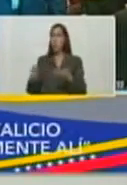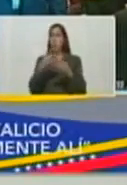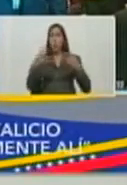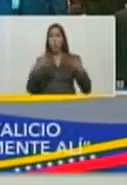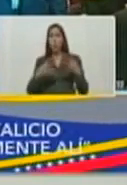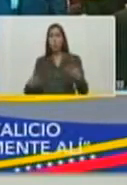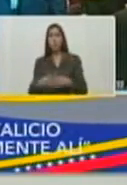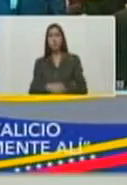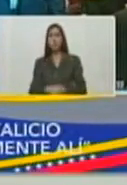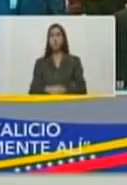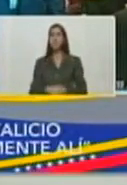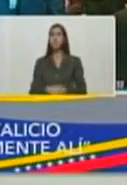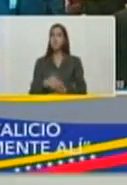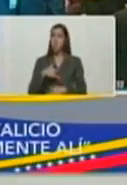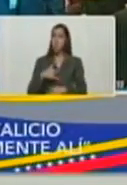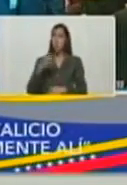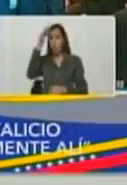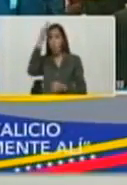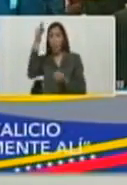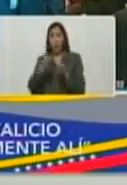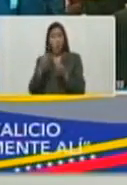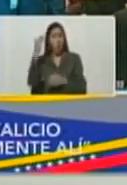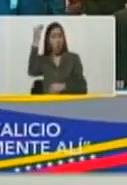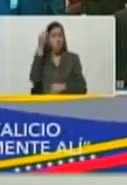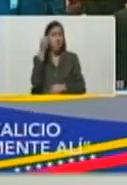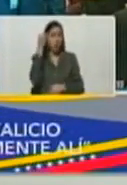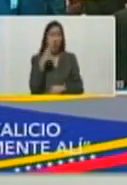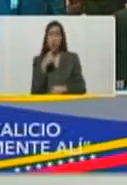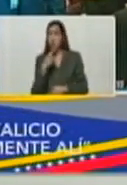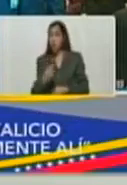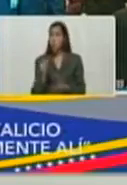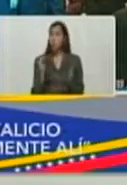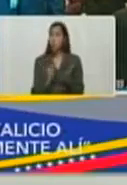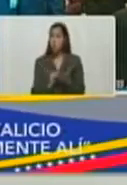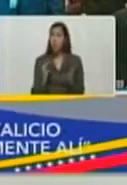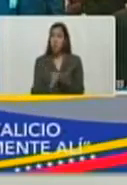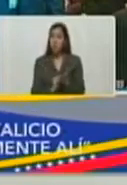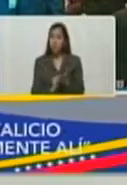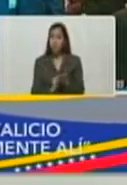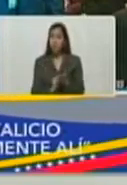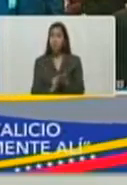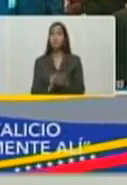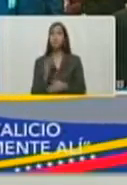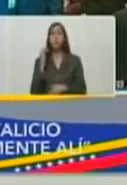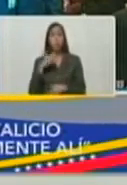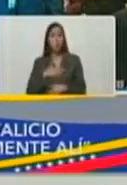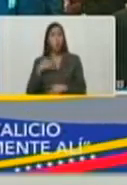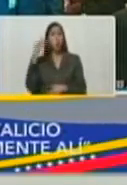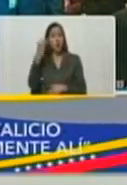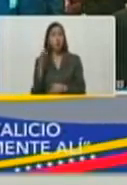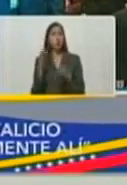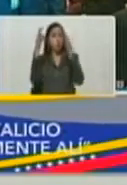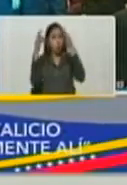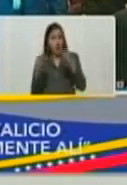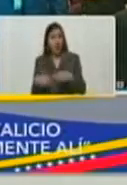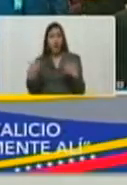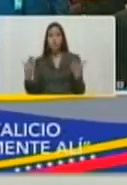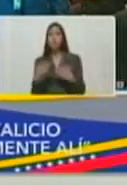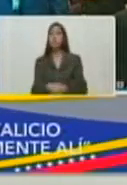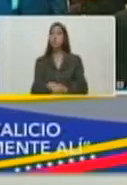Pero yo creo, mira, lo estuve pensando, mira, y lo he dicho varias veces, y lo pienso firmemente,